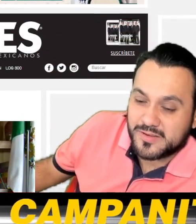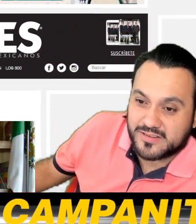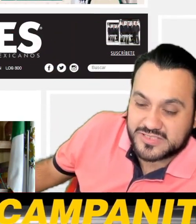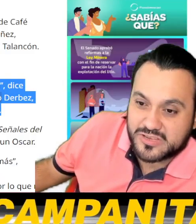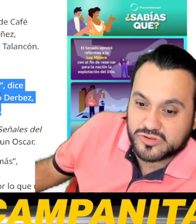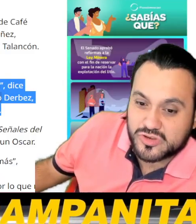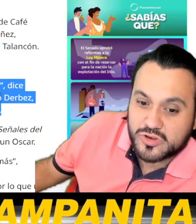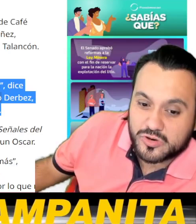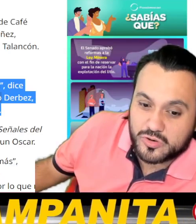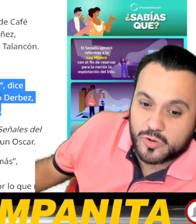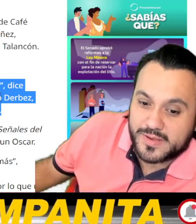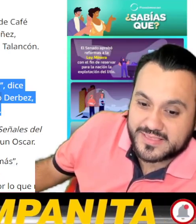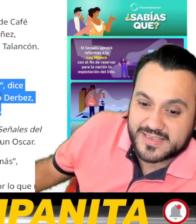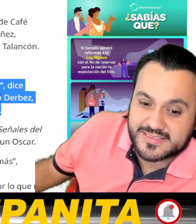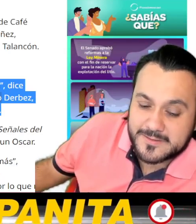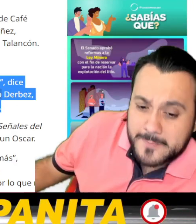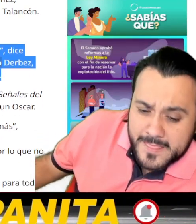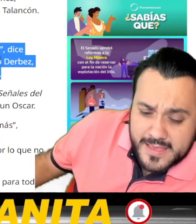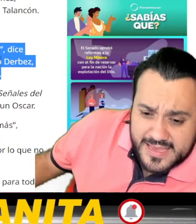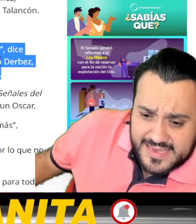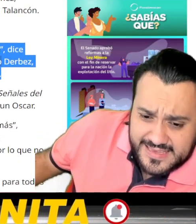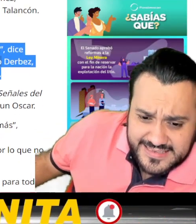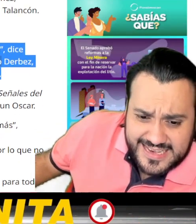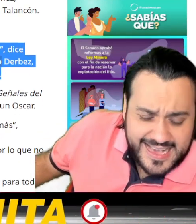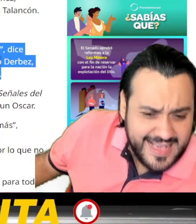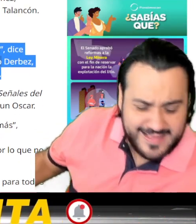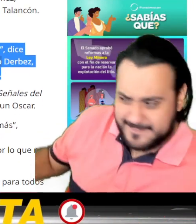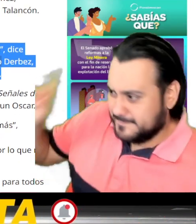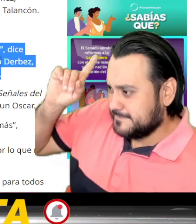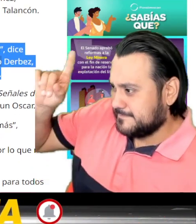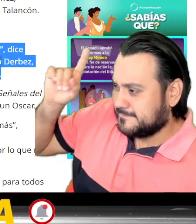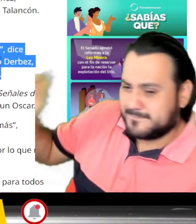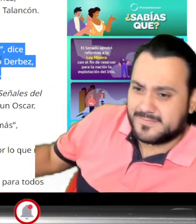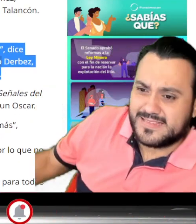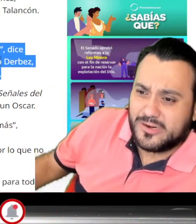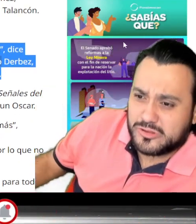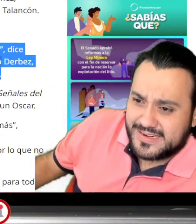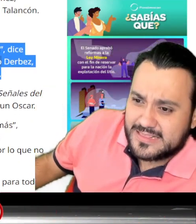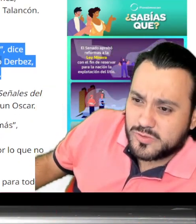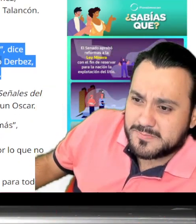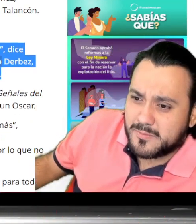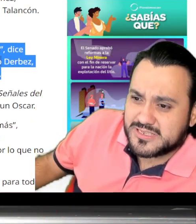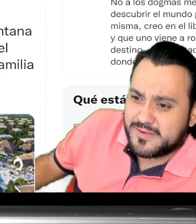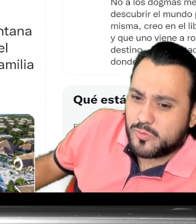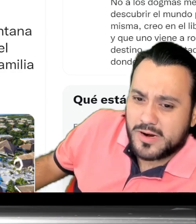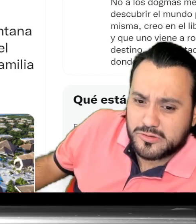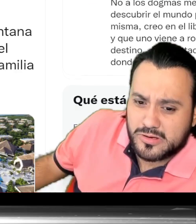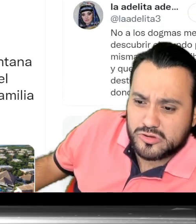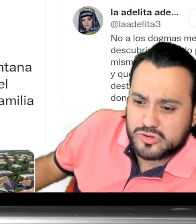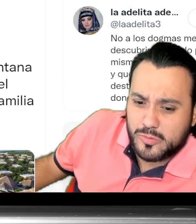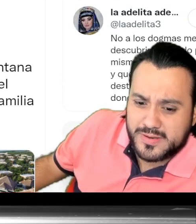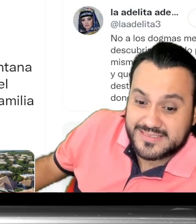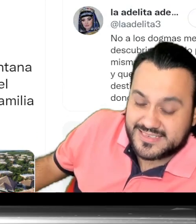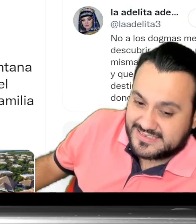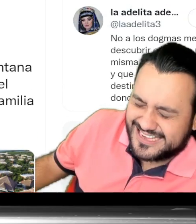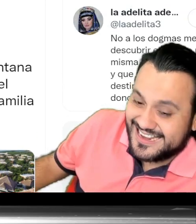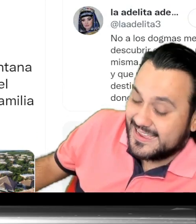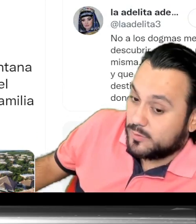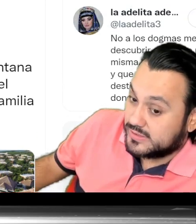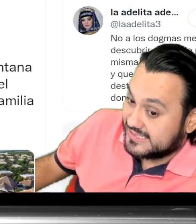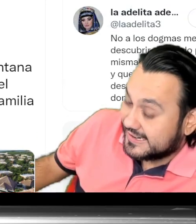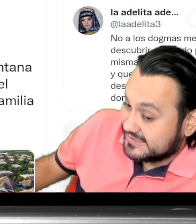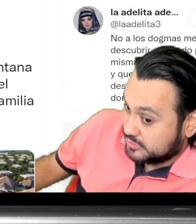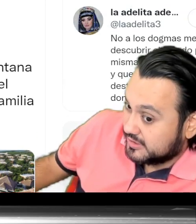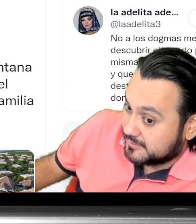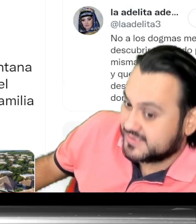niño en los años noventas y dice acá en otra en el tuit vamos a vincular otro de los nombres quien sale